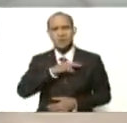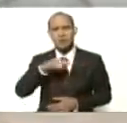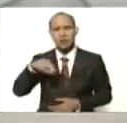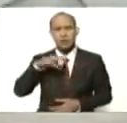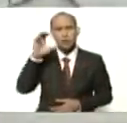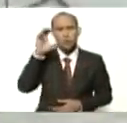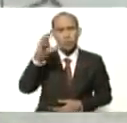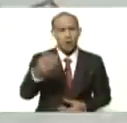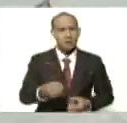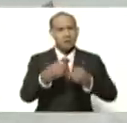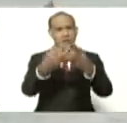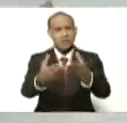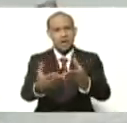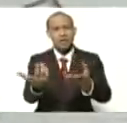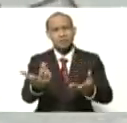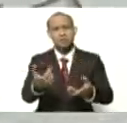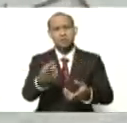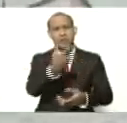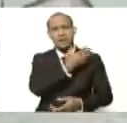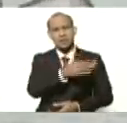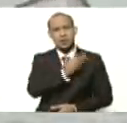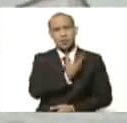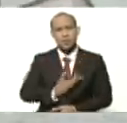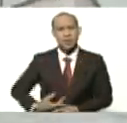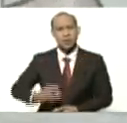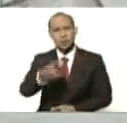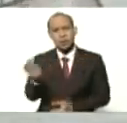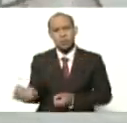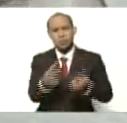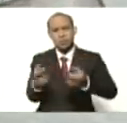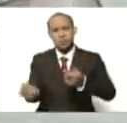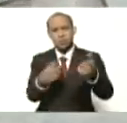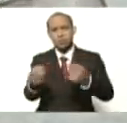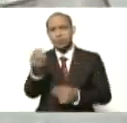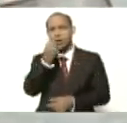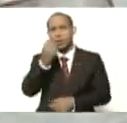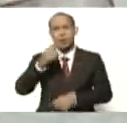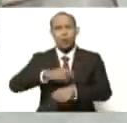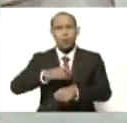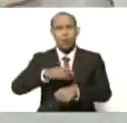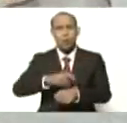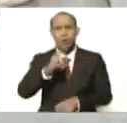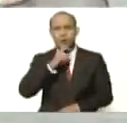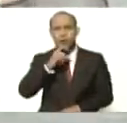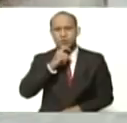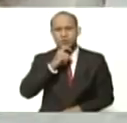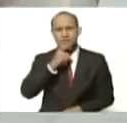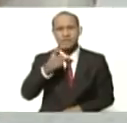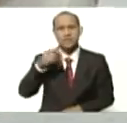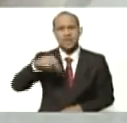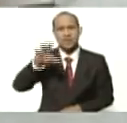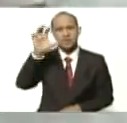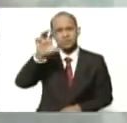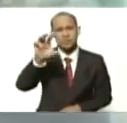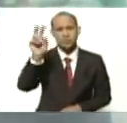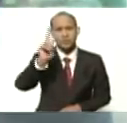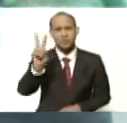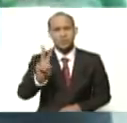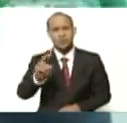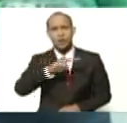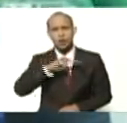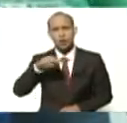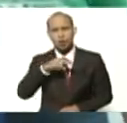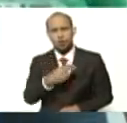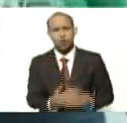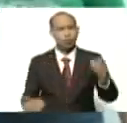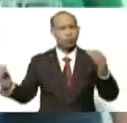para que ustedes así distribuye al pueblo venezolano la alimentación en el momento difícil que vive la patria nosotros tenemos aquí venciendo en el estado